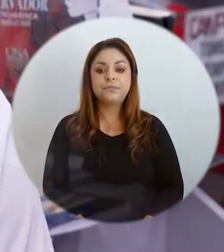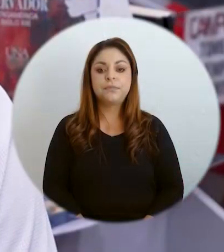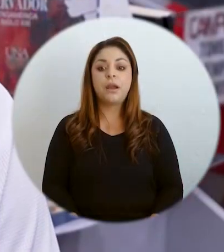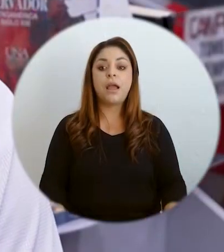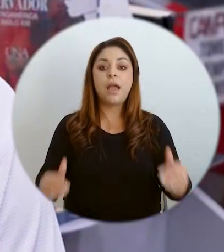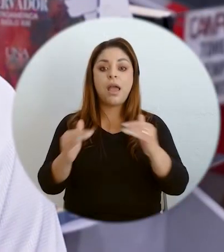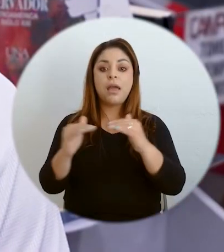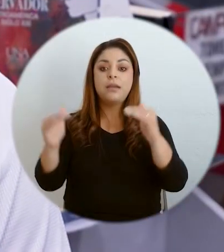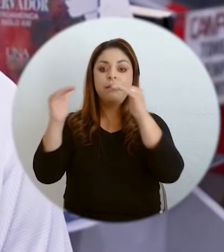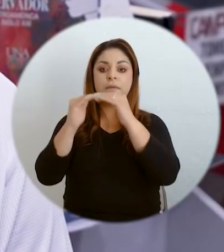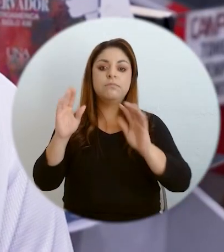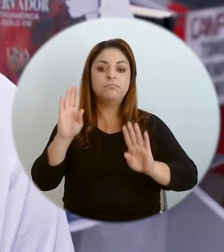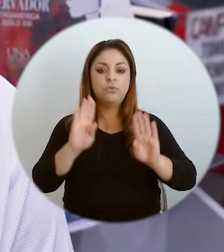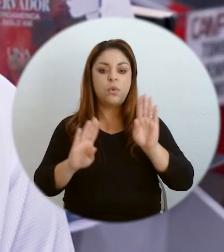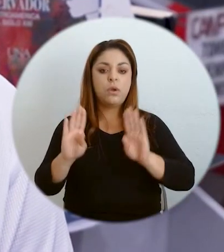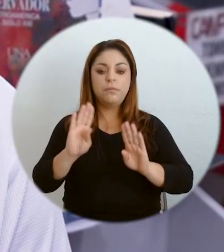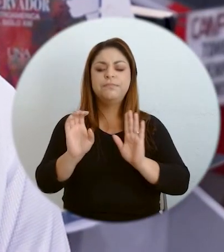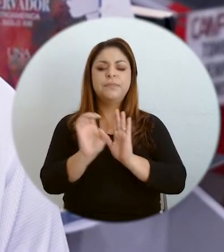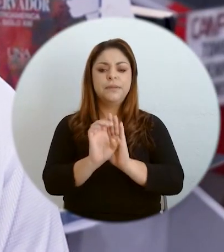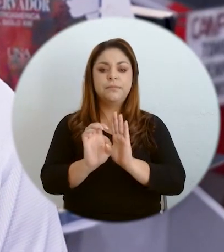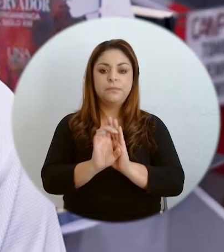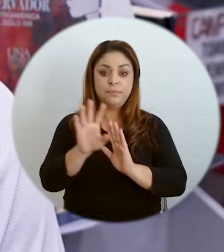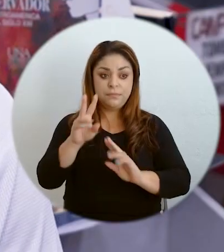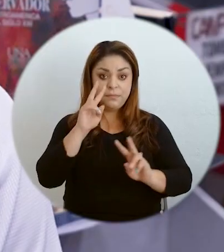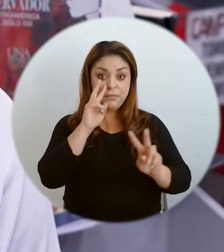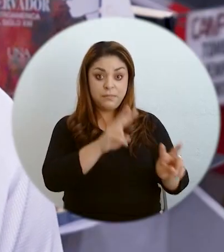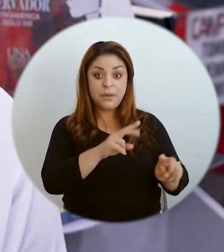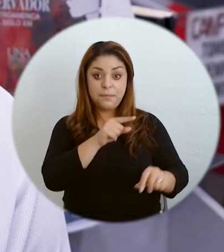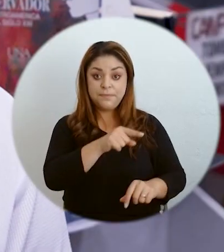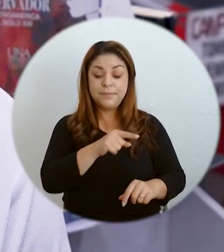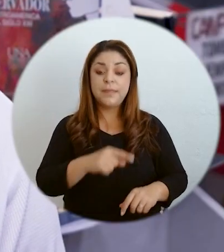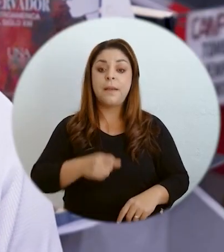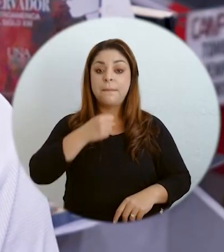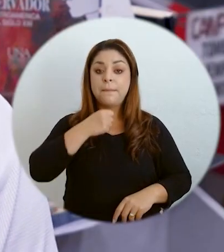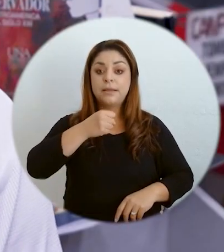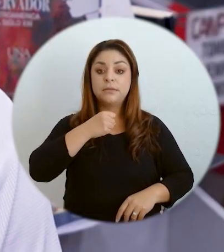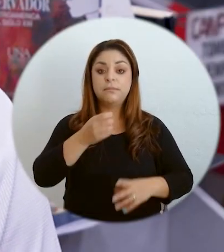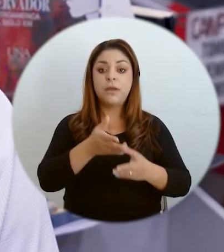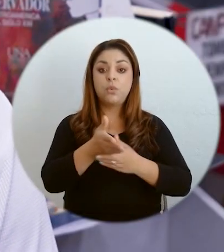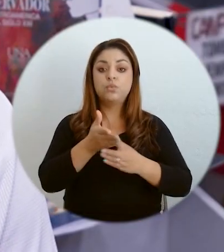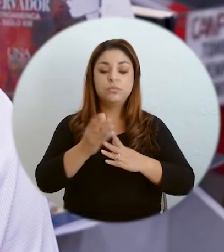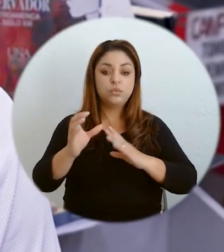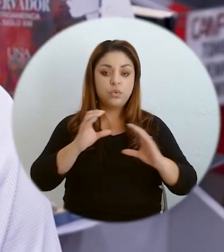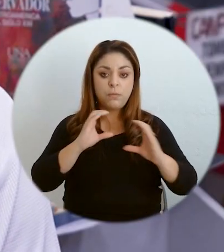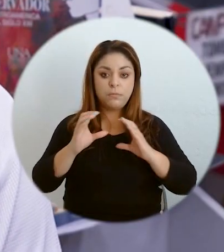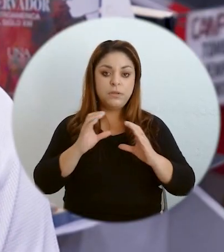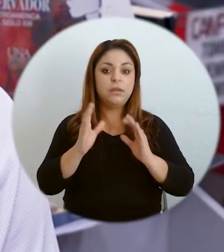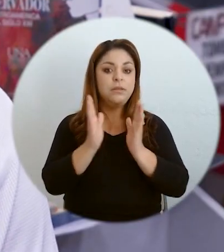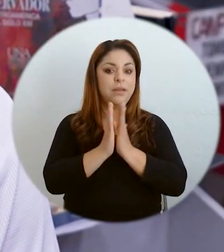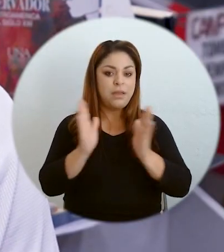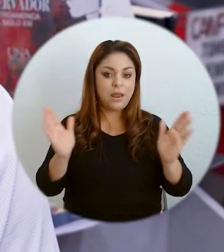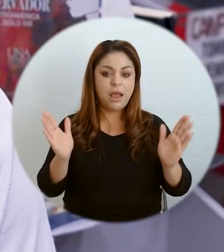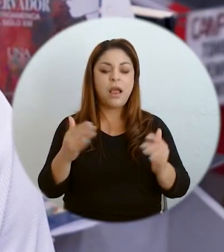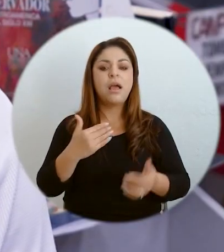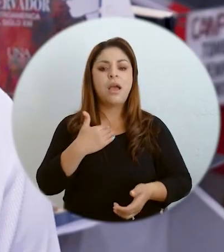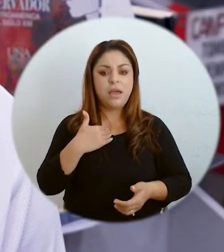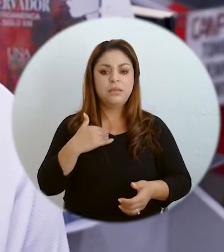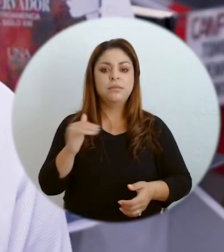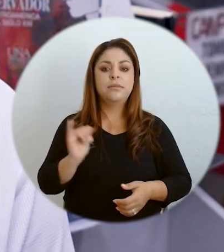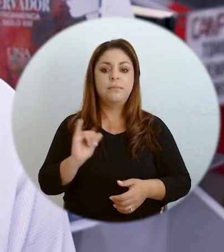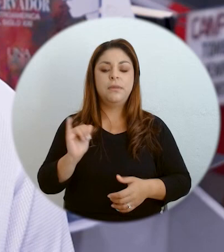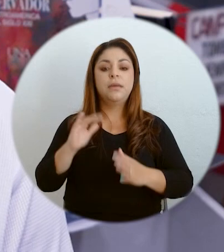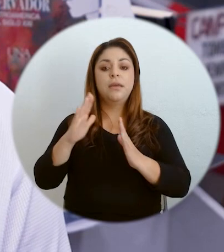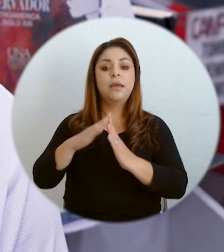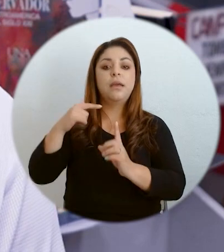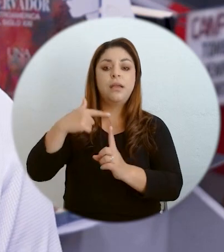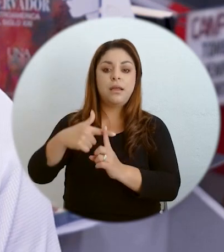A nivel ideológico, por ejemplo, lo podemos ver en la prensa, los medios de comunicación en general, lo podemos